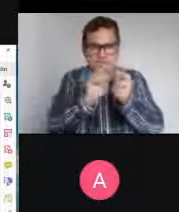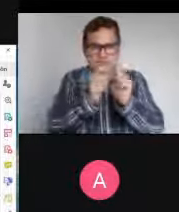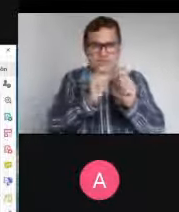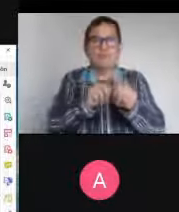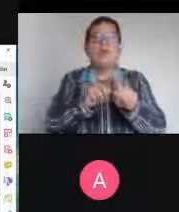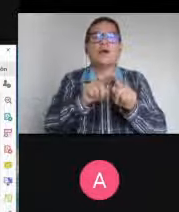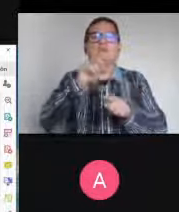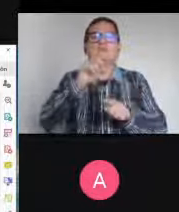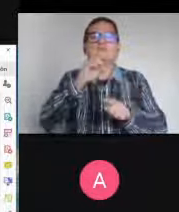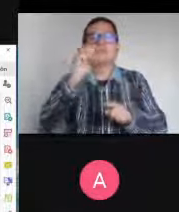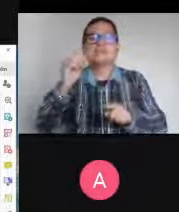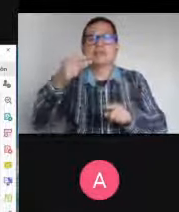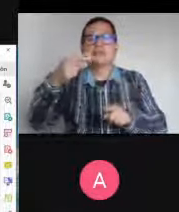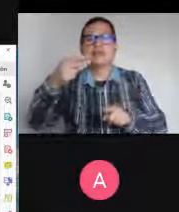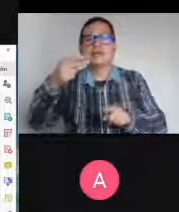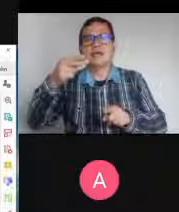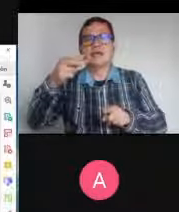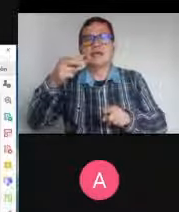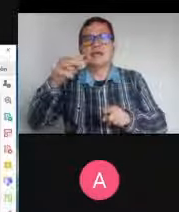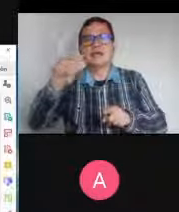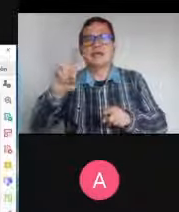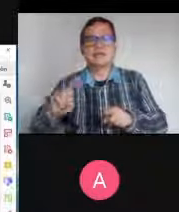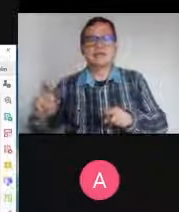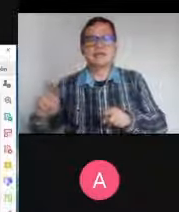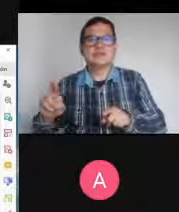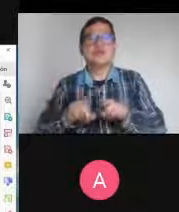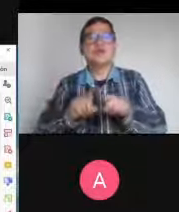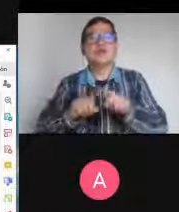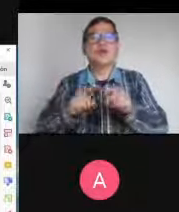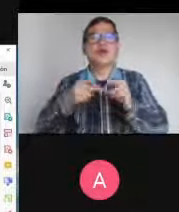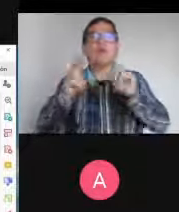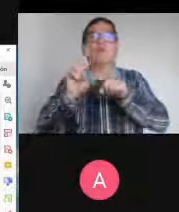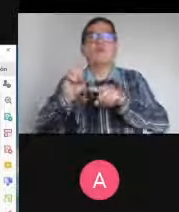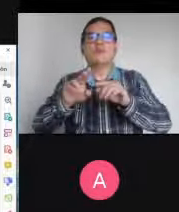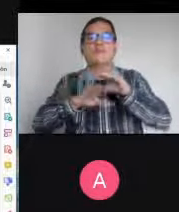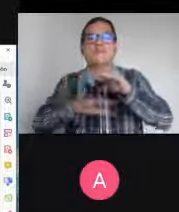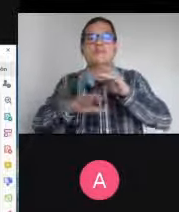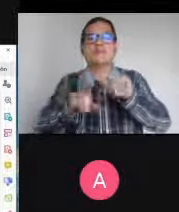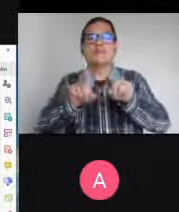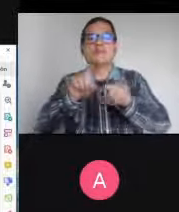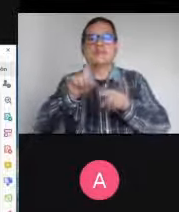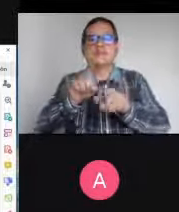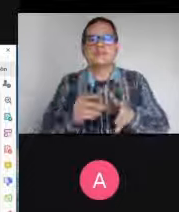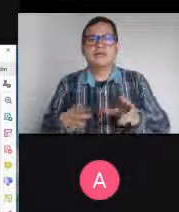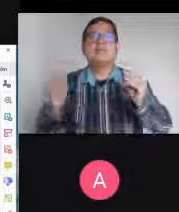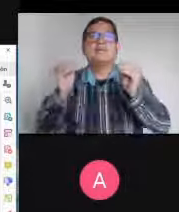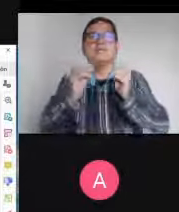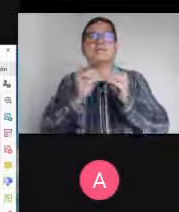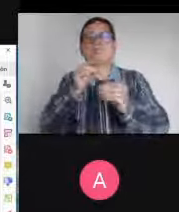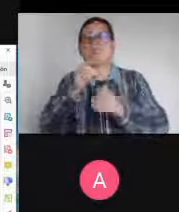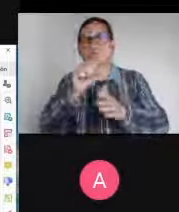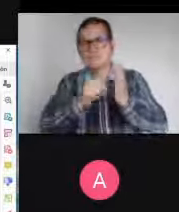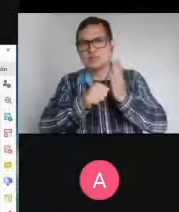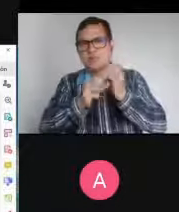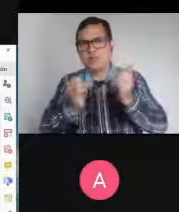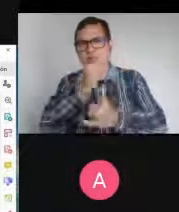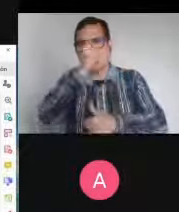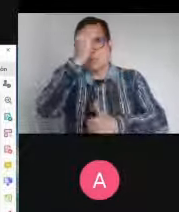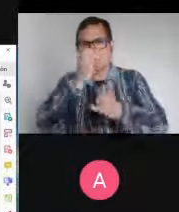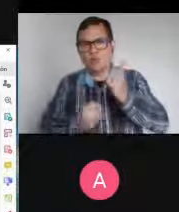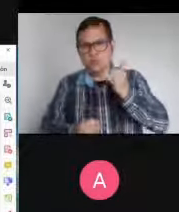60 Hz. Vamos a trabajar con el voltaje base que son 6, más el último dígito de